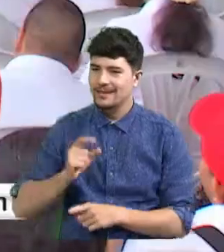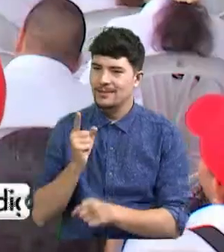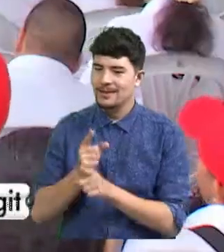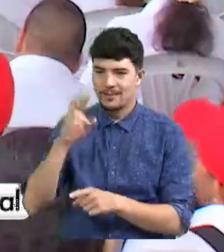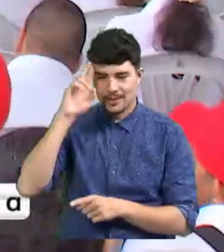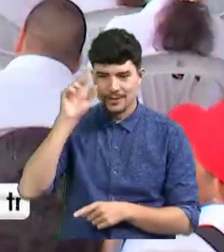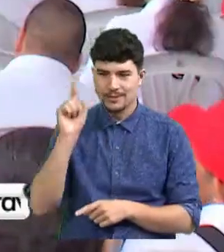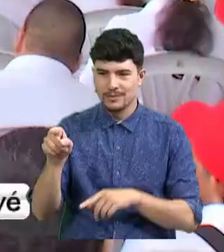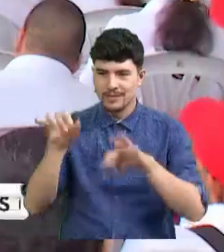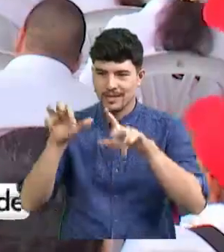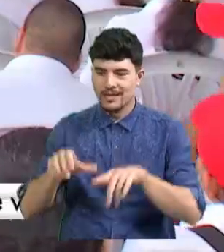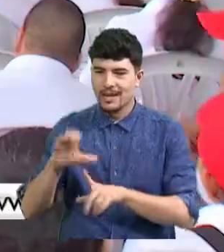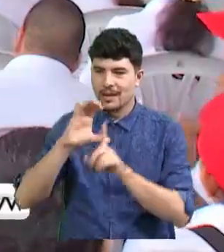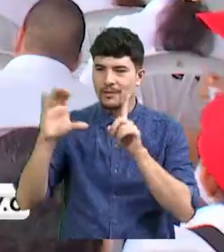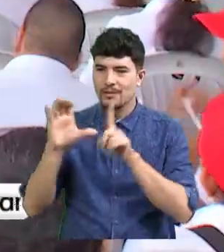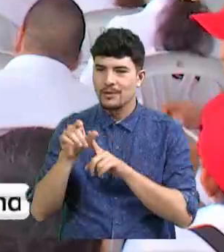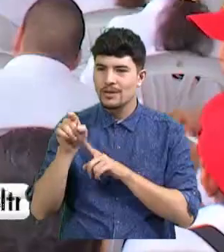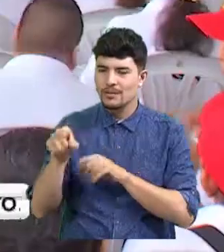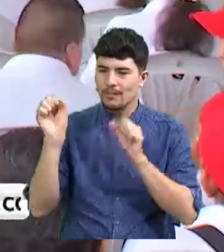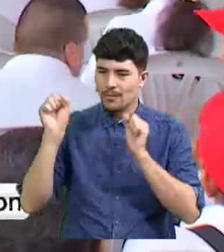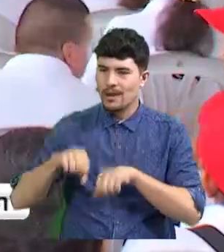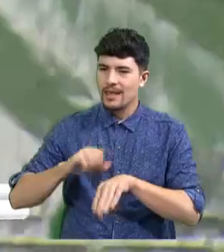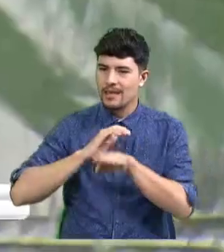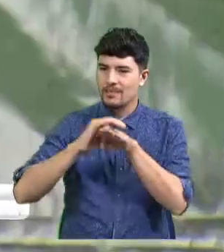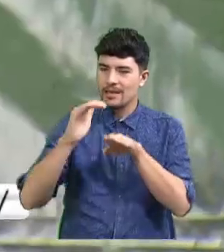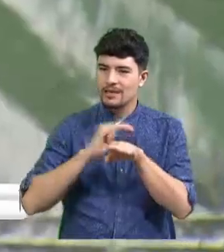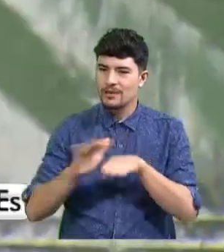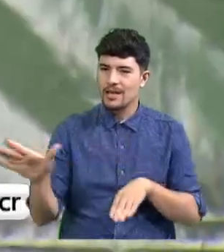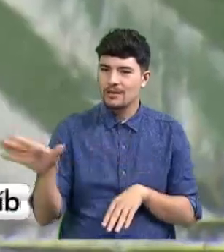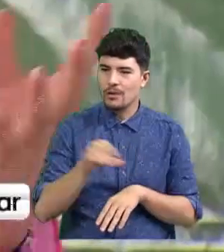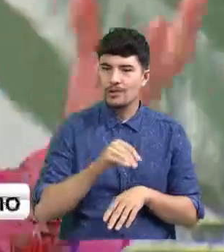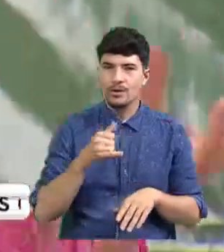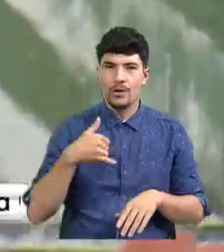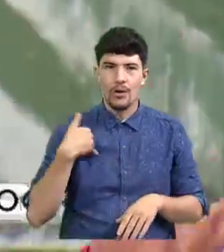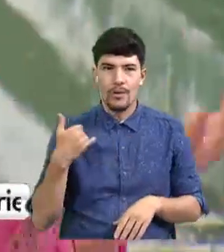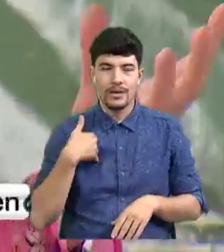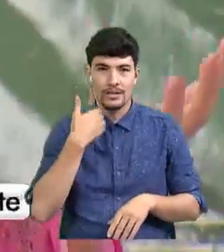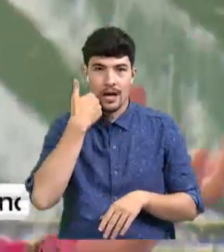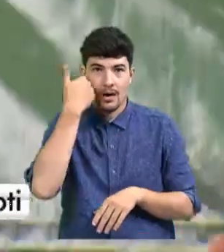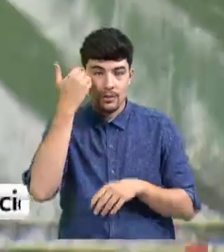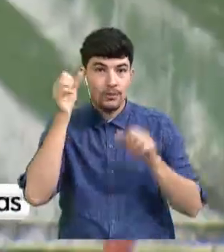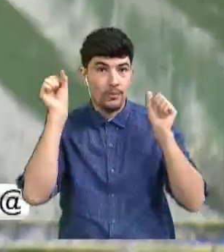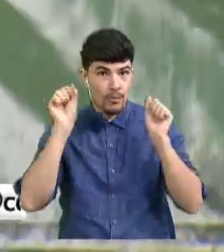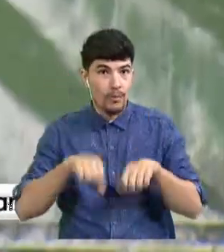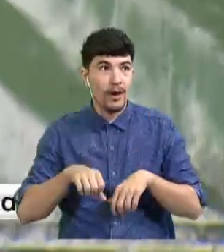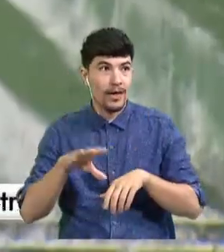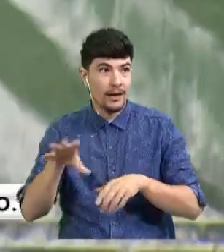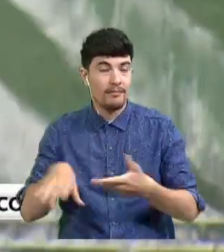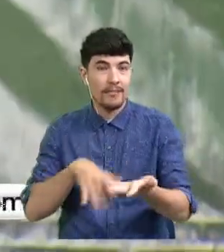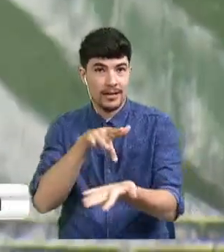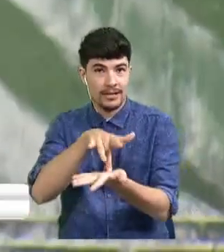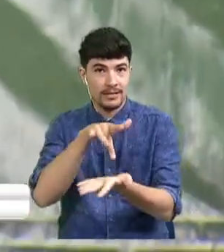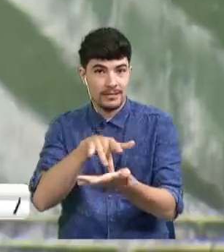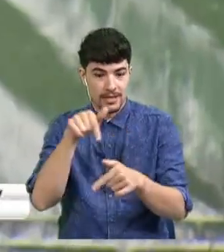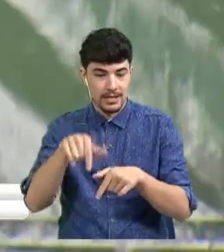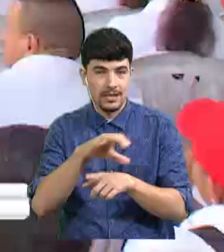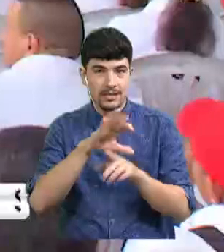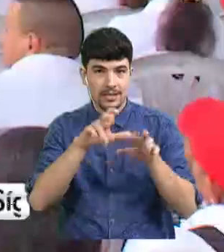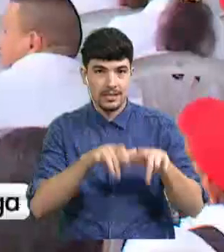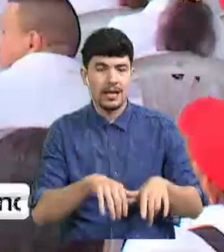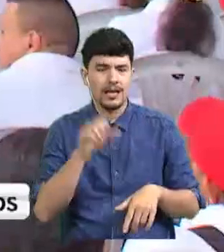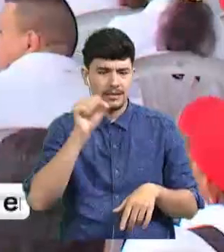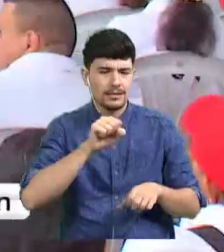a la Secretaria de Cultura y Turismo para que extienda una invitación, para que jóvenes y adultos también puedan vincularse con la Secretaría. Claro que sí,